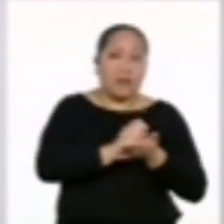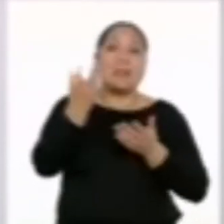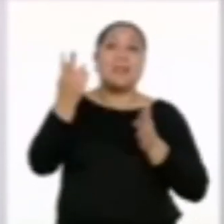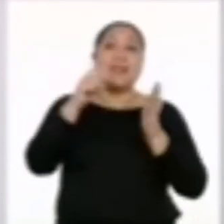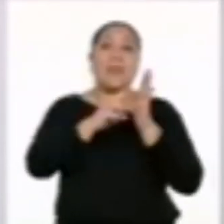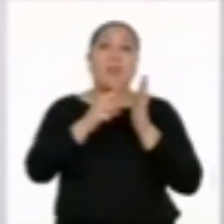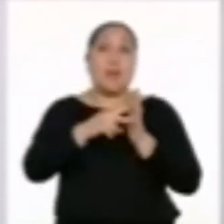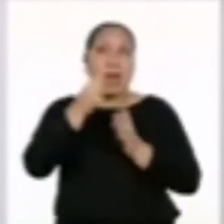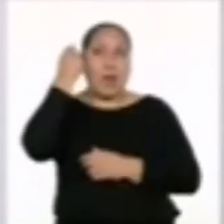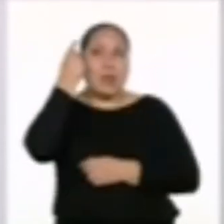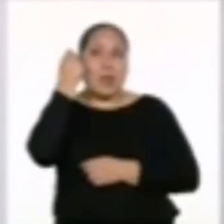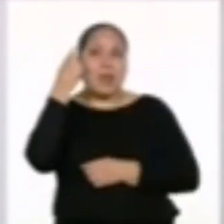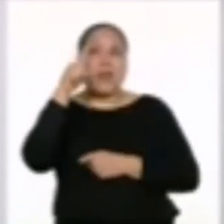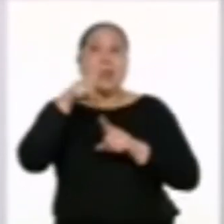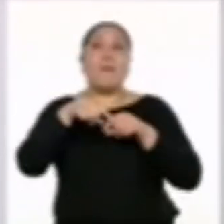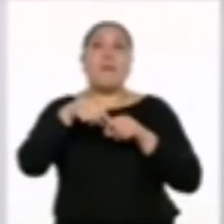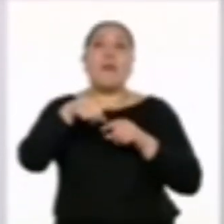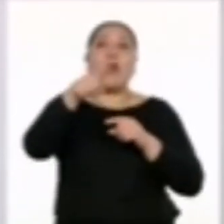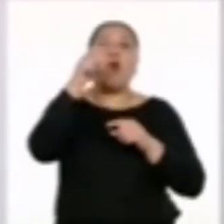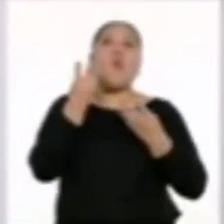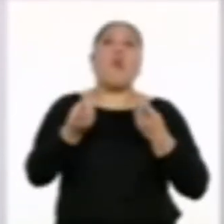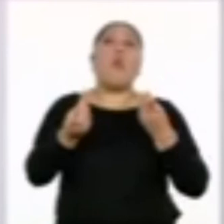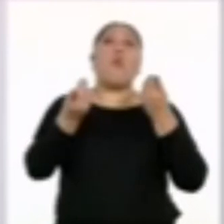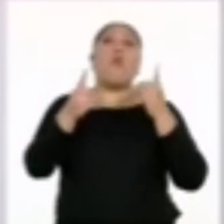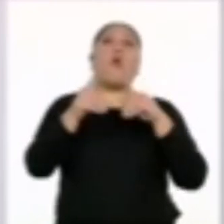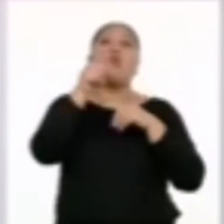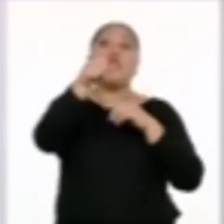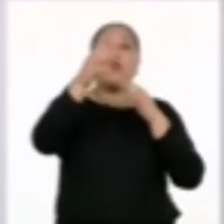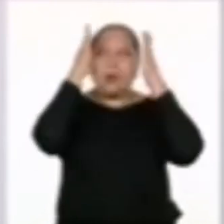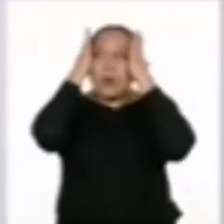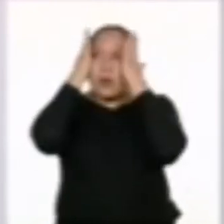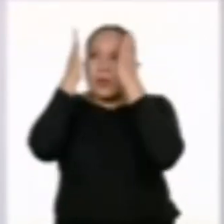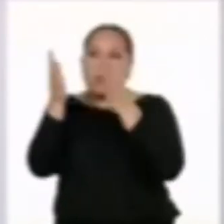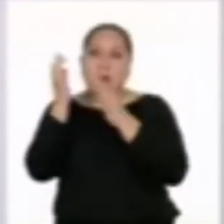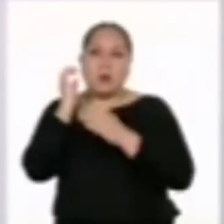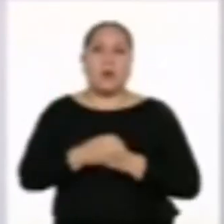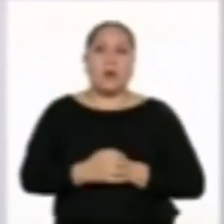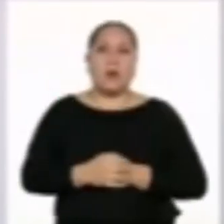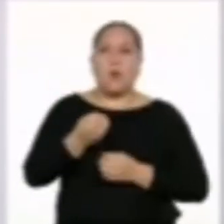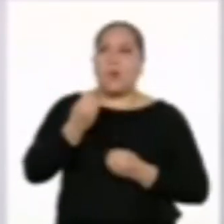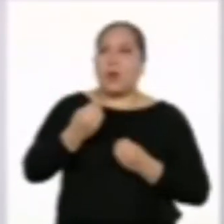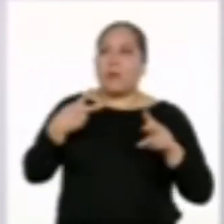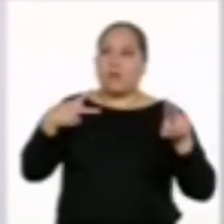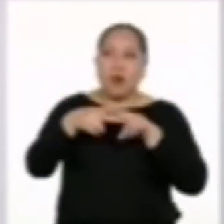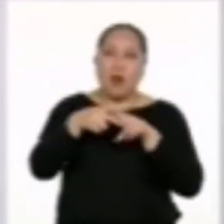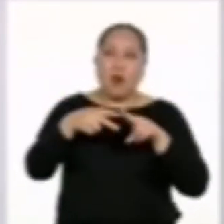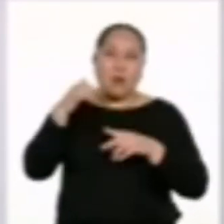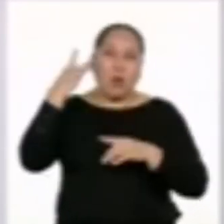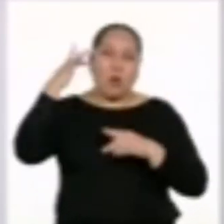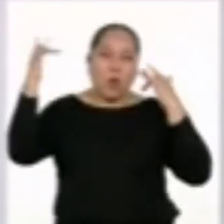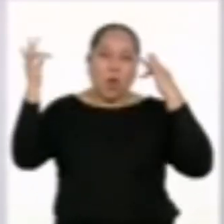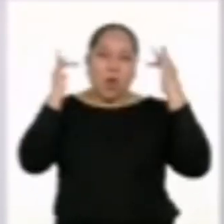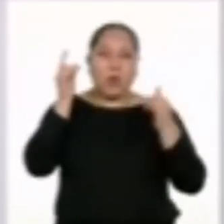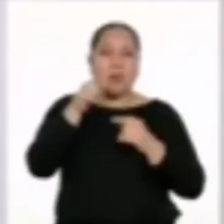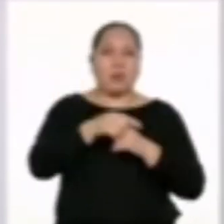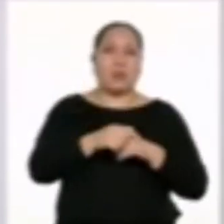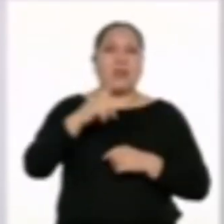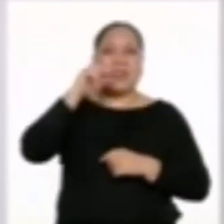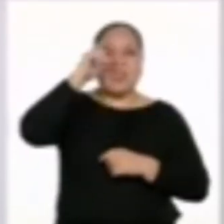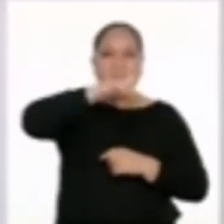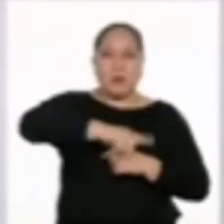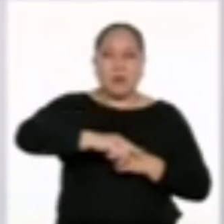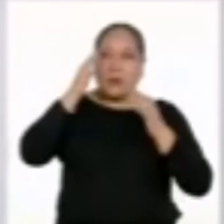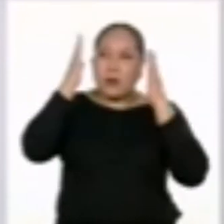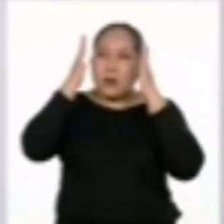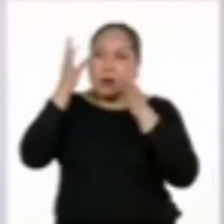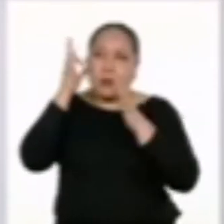que entenderlos depende de nuestra atención, pues hay ruidos o interferencias que nos pueden dificultar